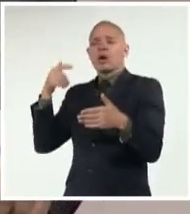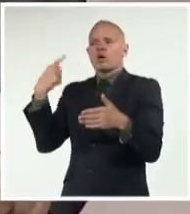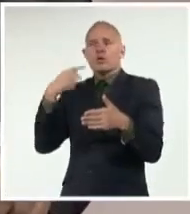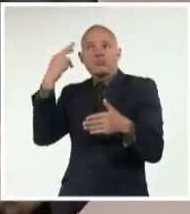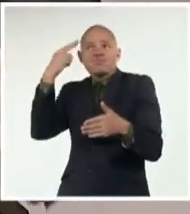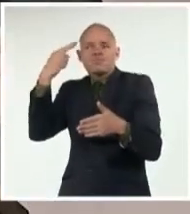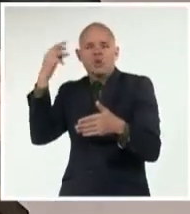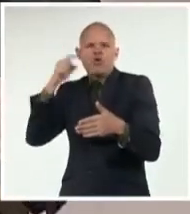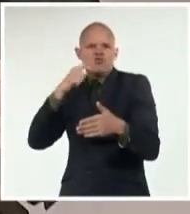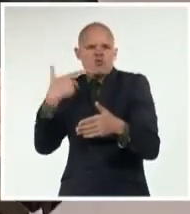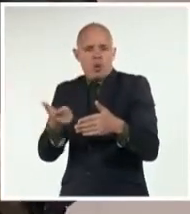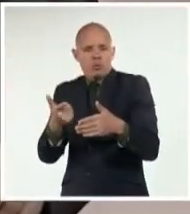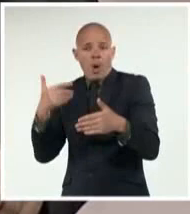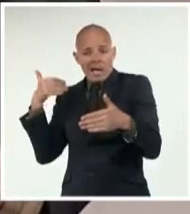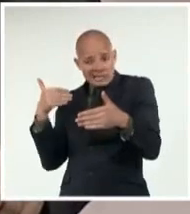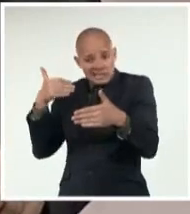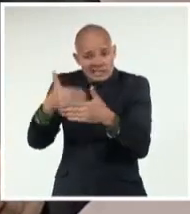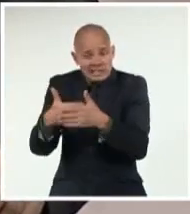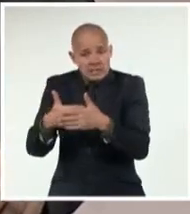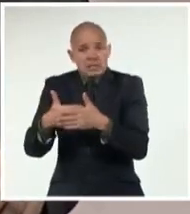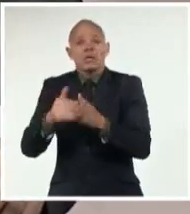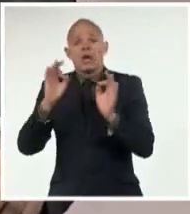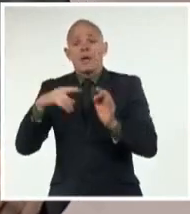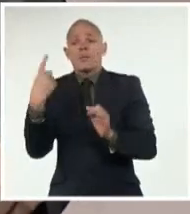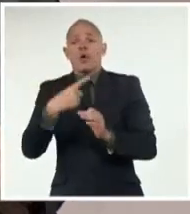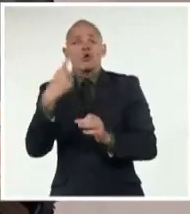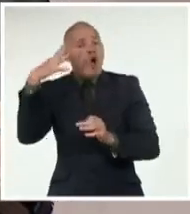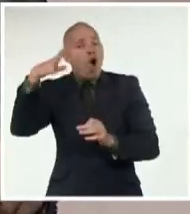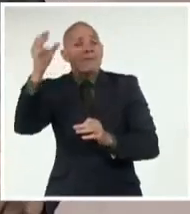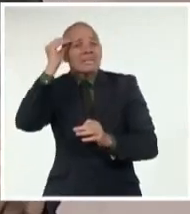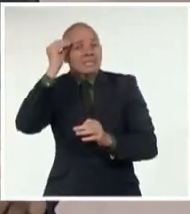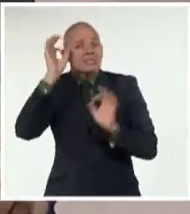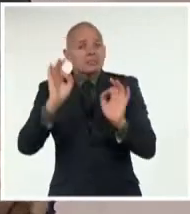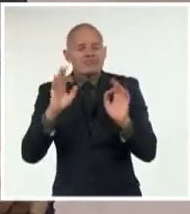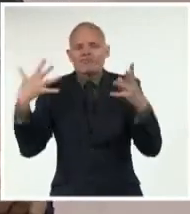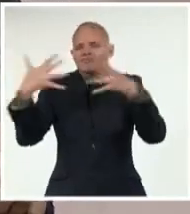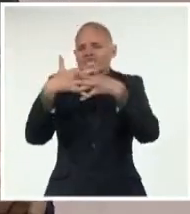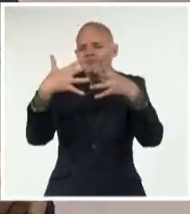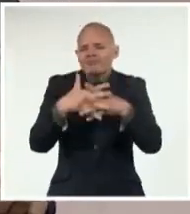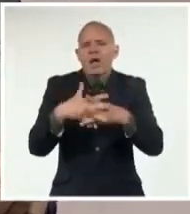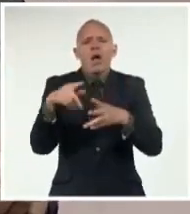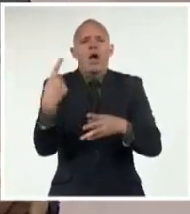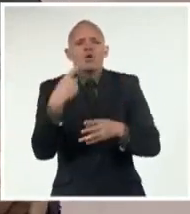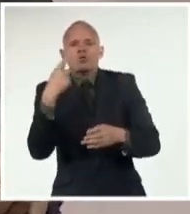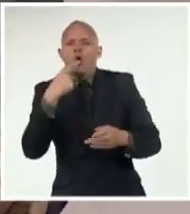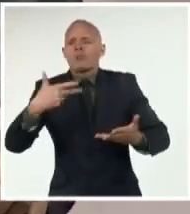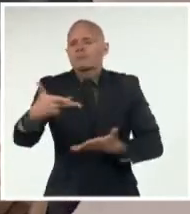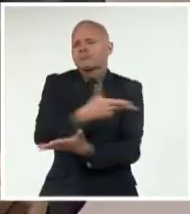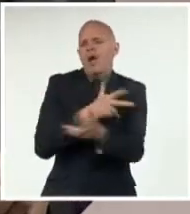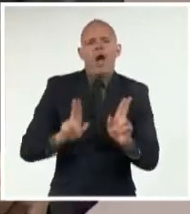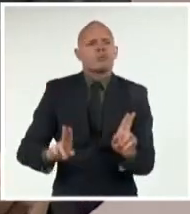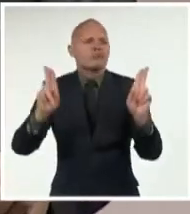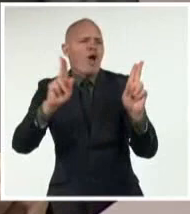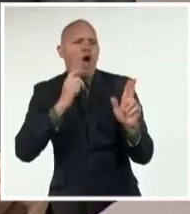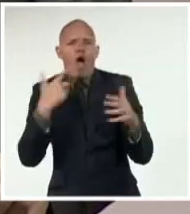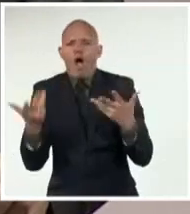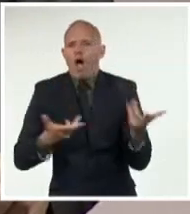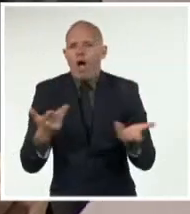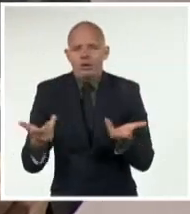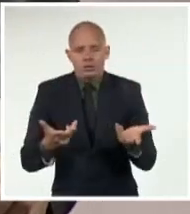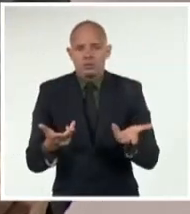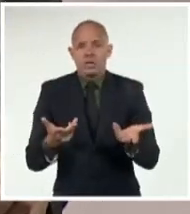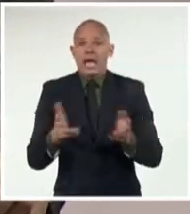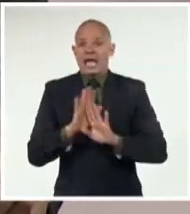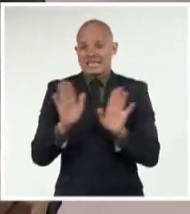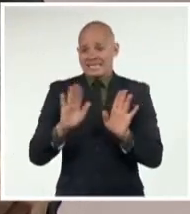resistencia. Apostemos por la comprensión conjunta, el consenso y la articulación.